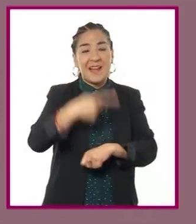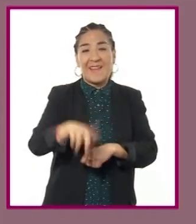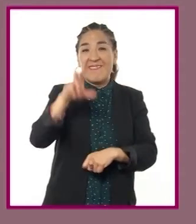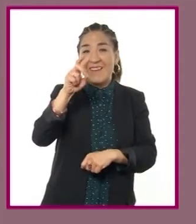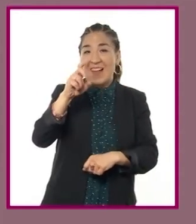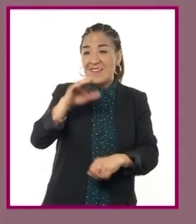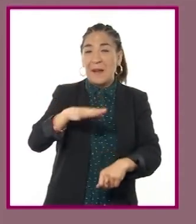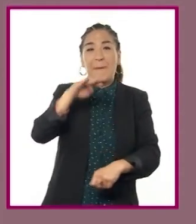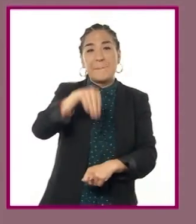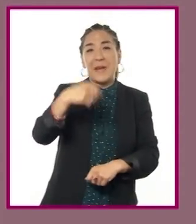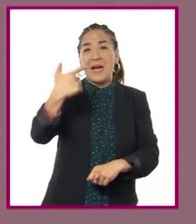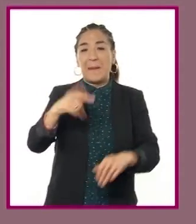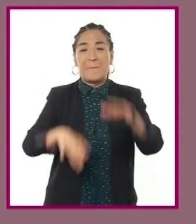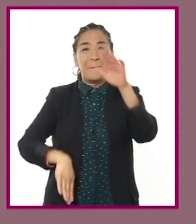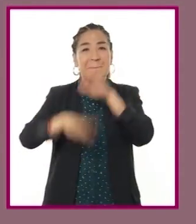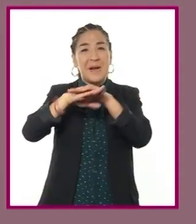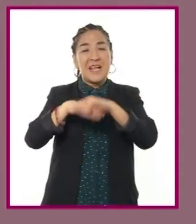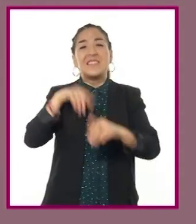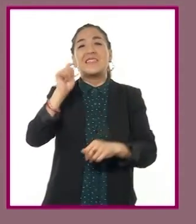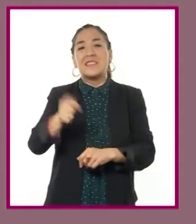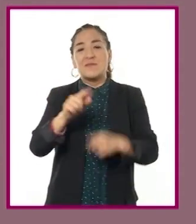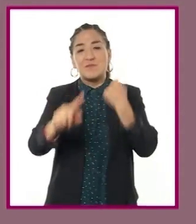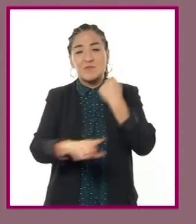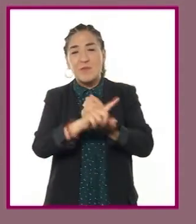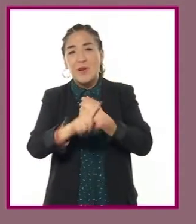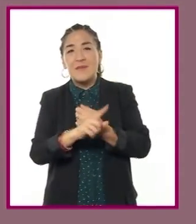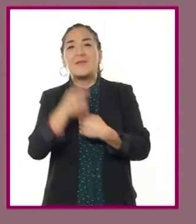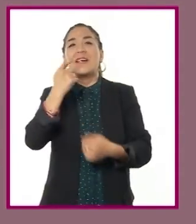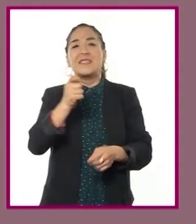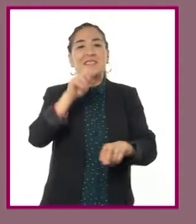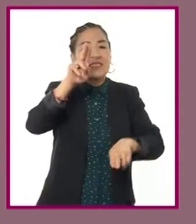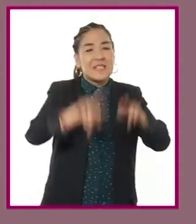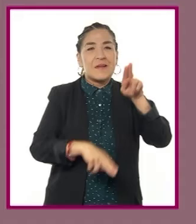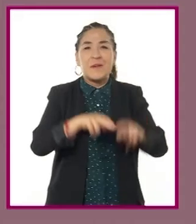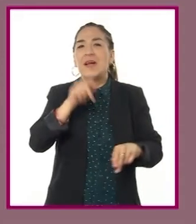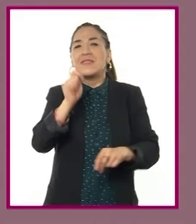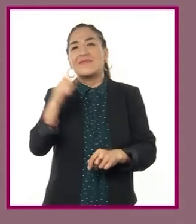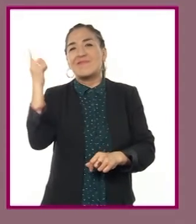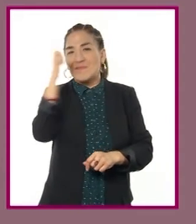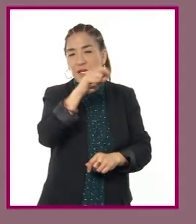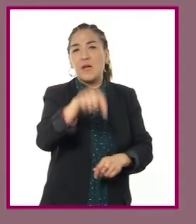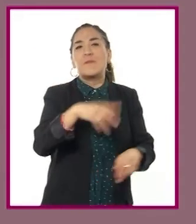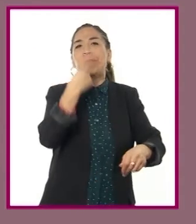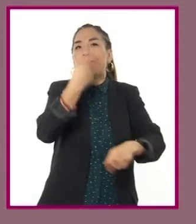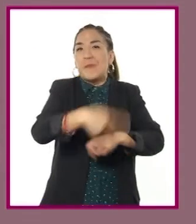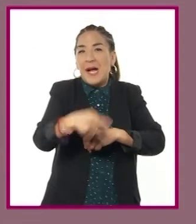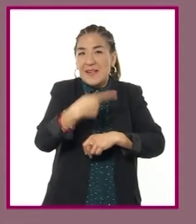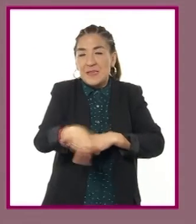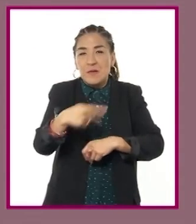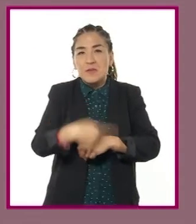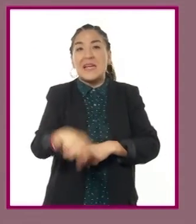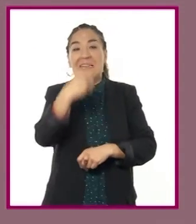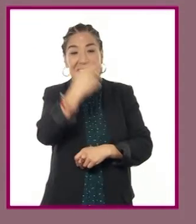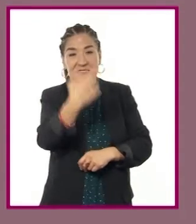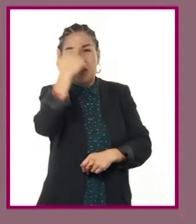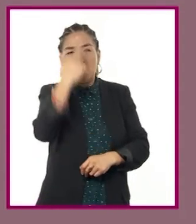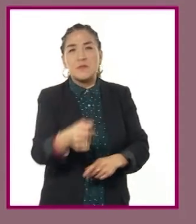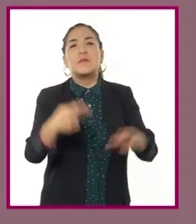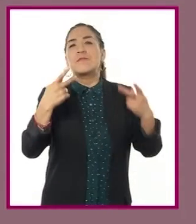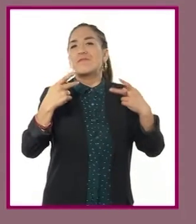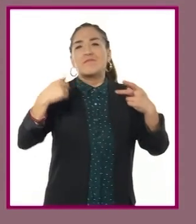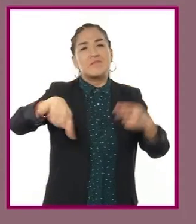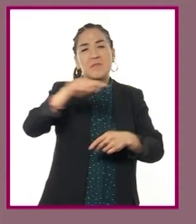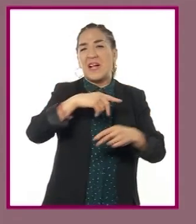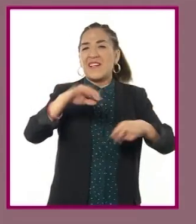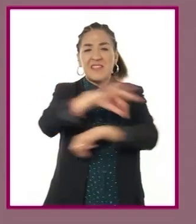megavatios. Con un nivel tan bajo, los sistemas automáticos pueden detener el reactor debido a su peligrosidad, y por esta razón los operadores desconectaron